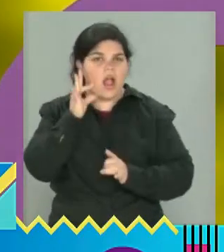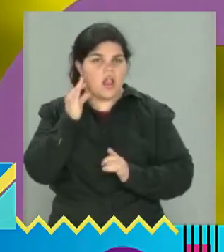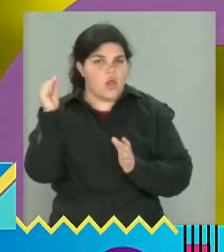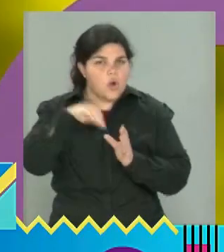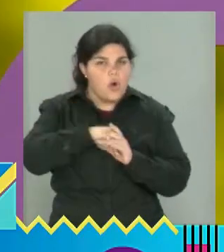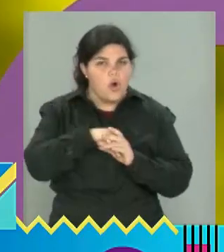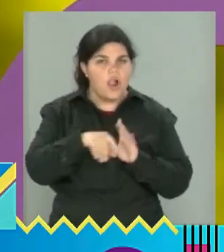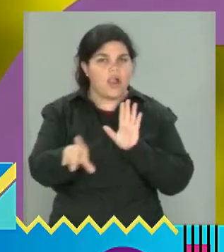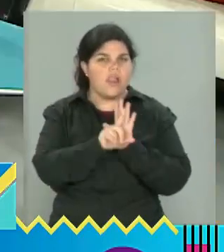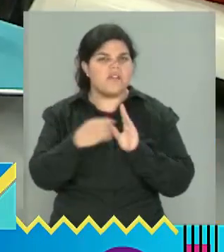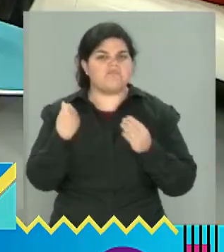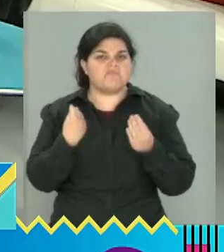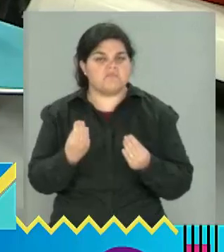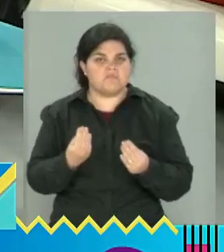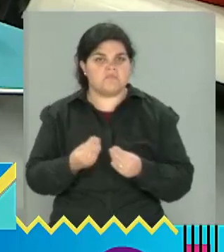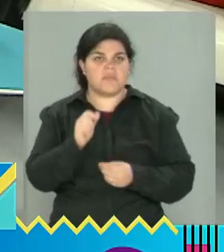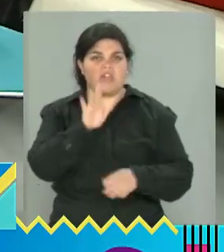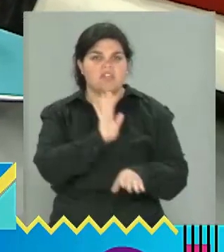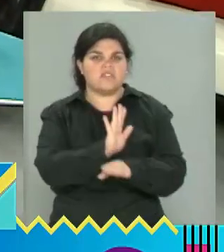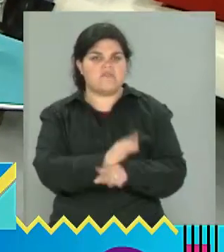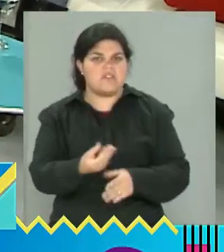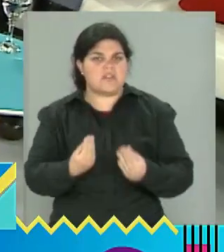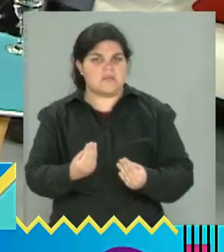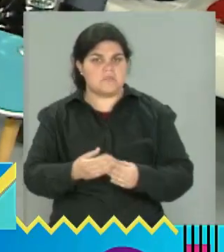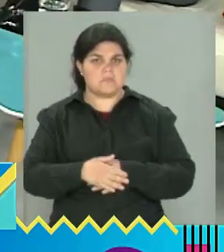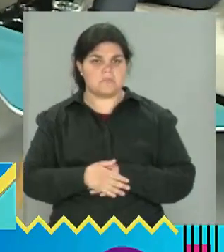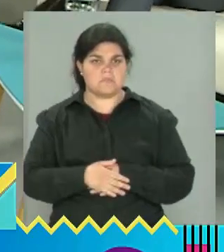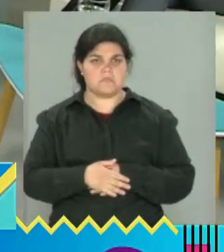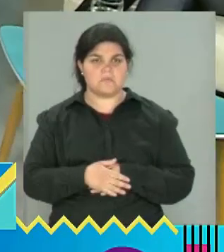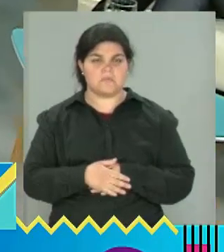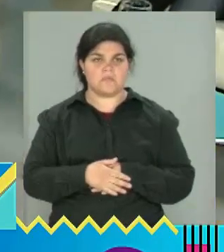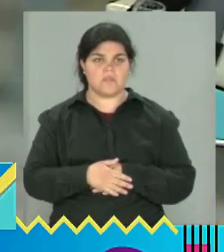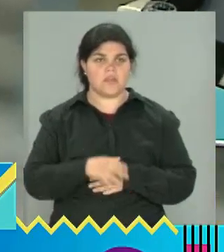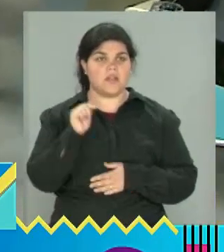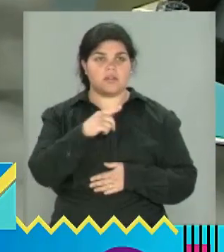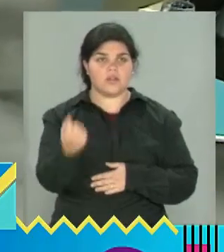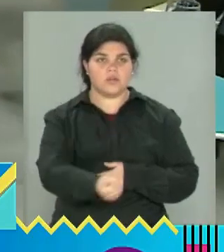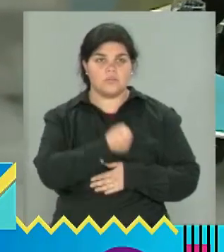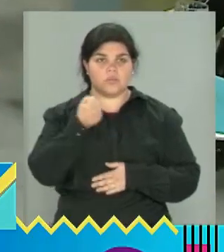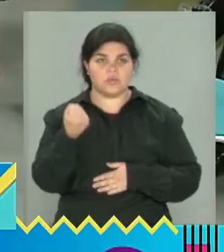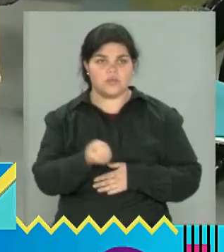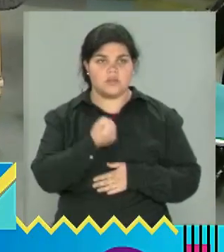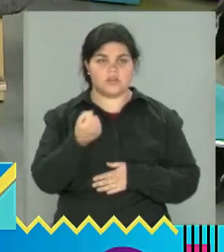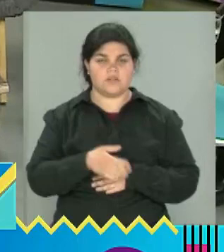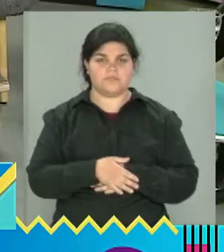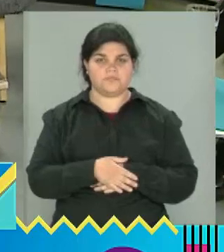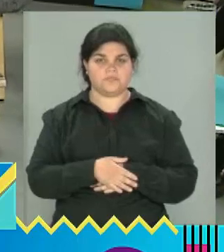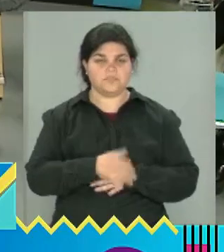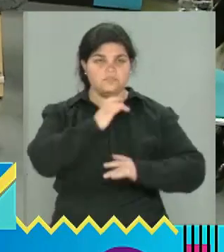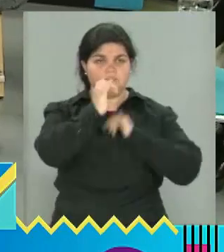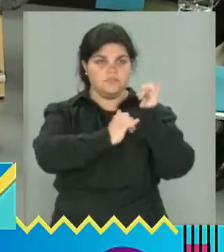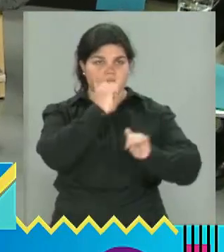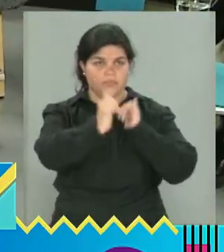esa ley. ¿Cómo la podrías definir? Bueno, me parece que es importante empezar resaltando que